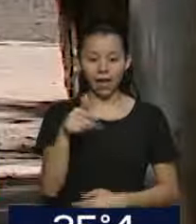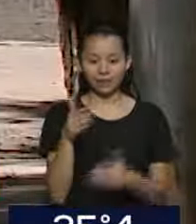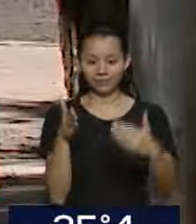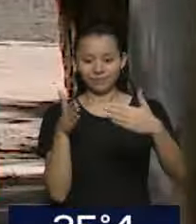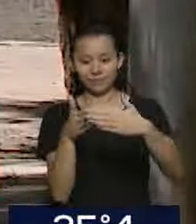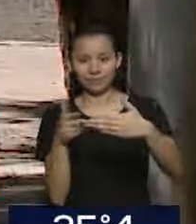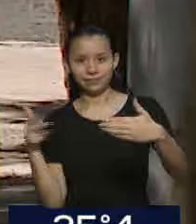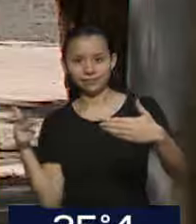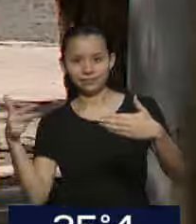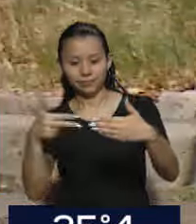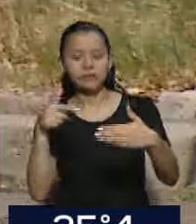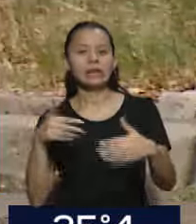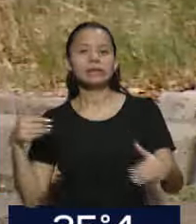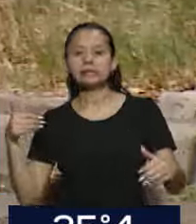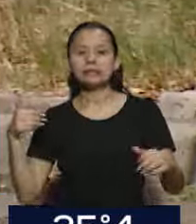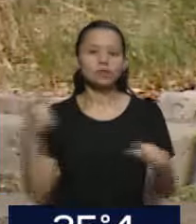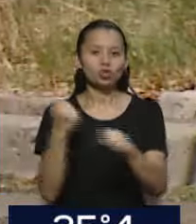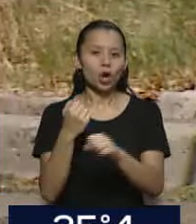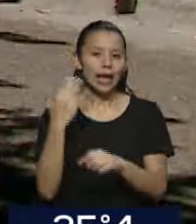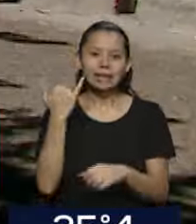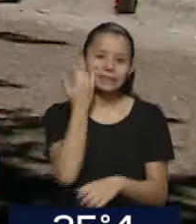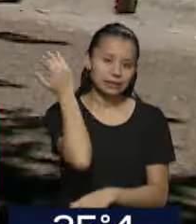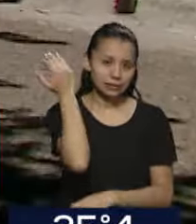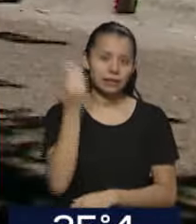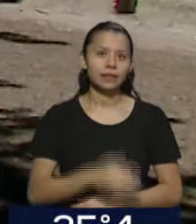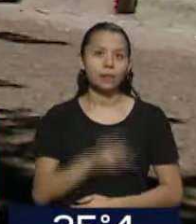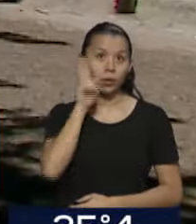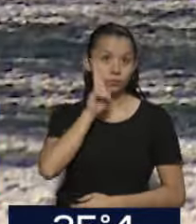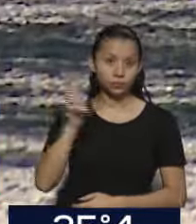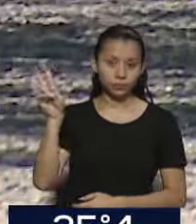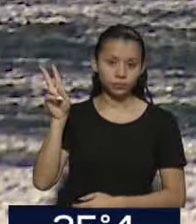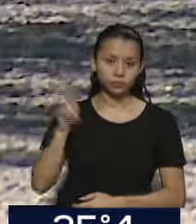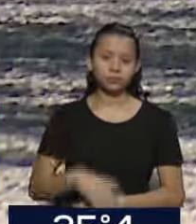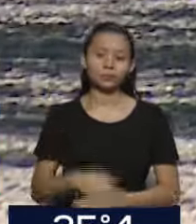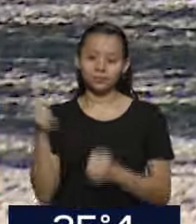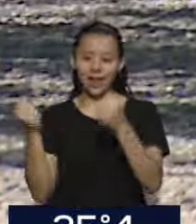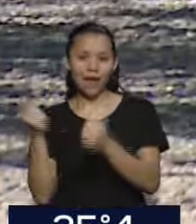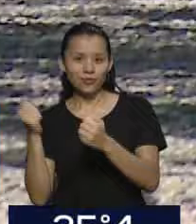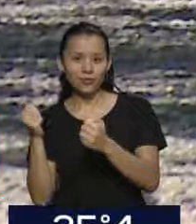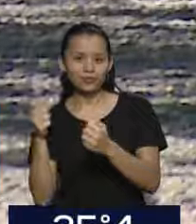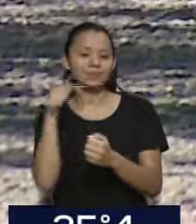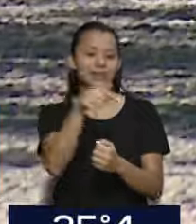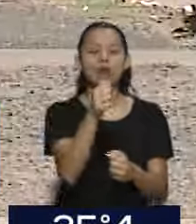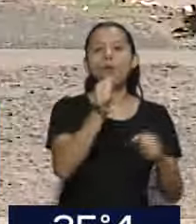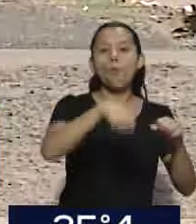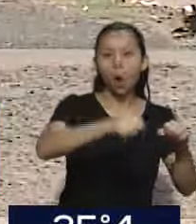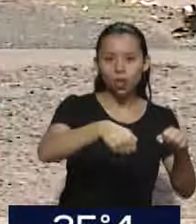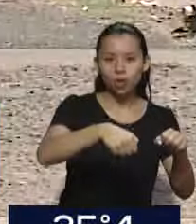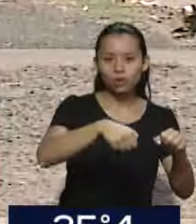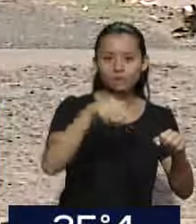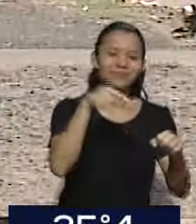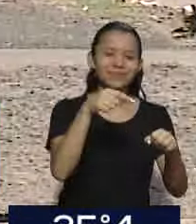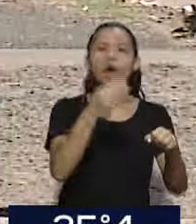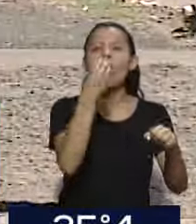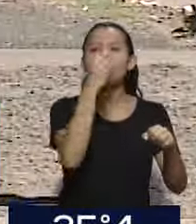es cuando se da este choque fatal que estamos dando cuenta entre el móvil y la moto de este delivery